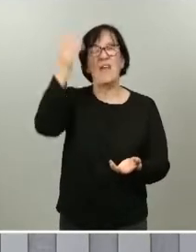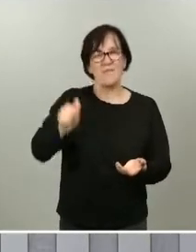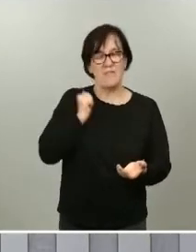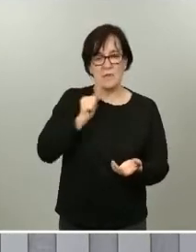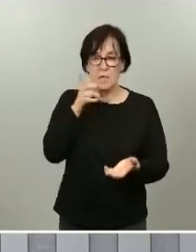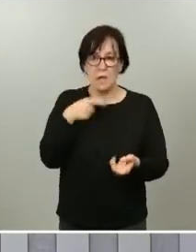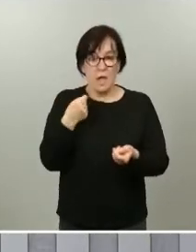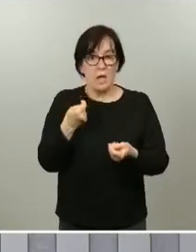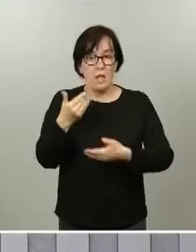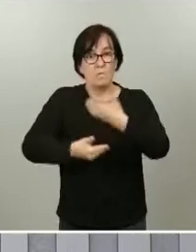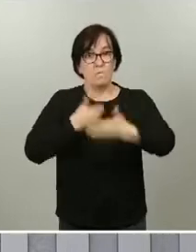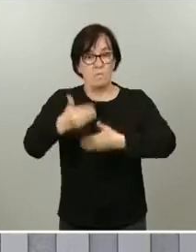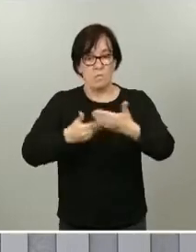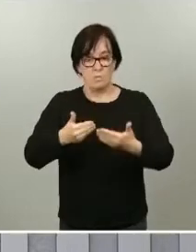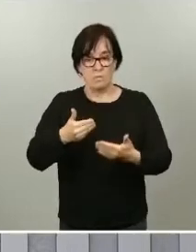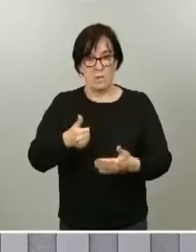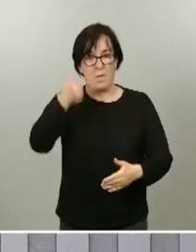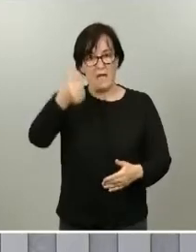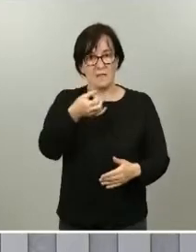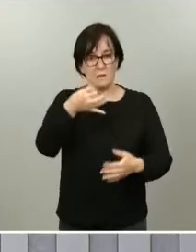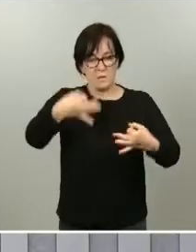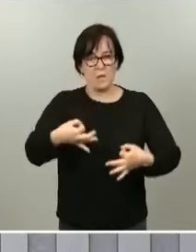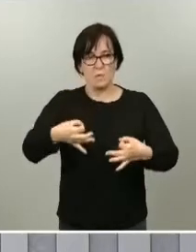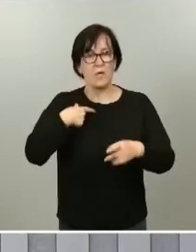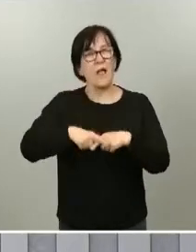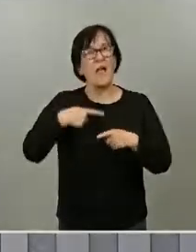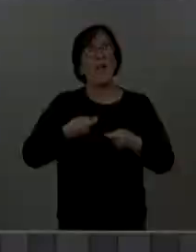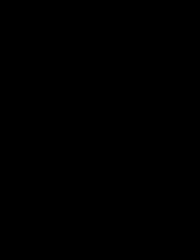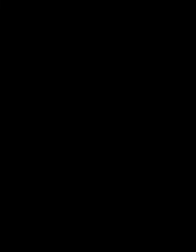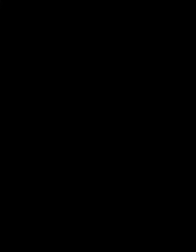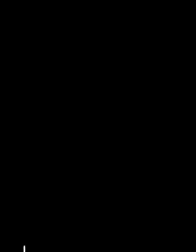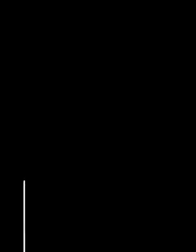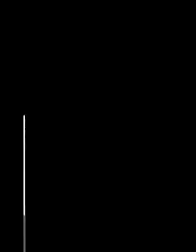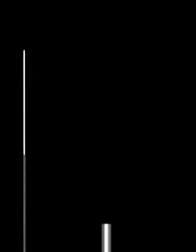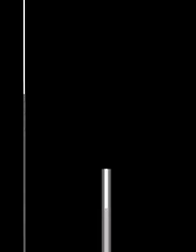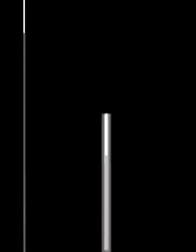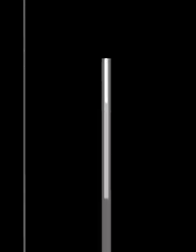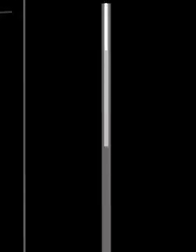de forma más segura sino que resta posibilidad de de poder hacerlo